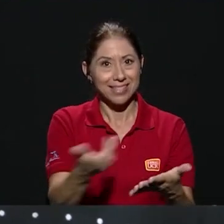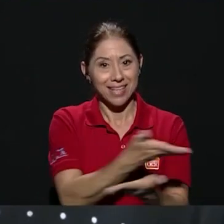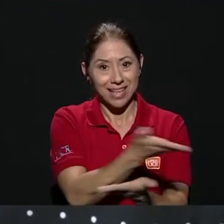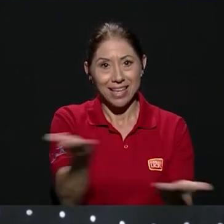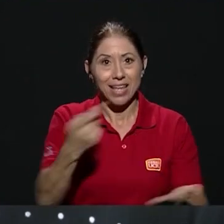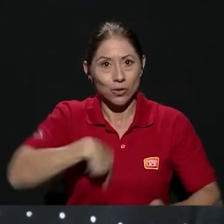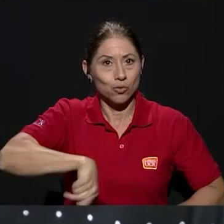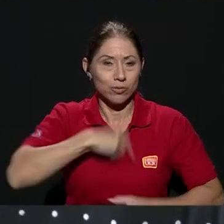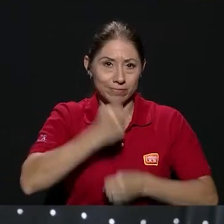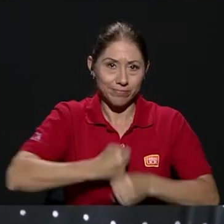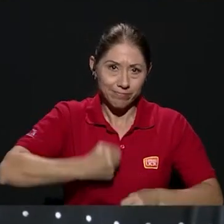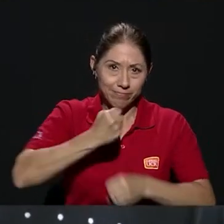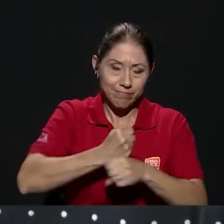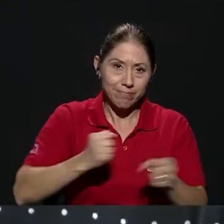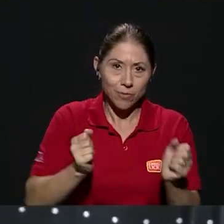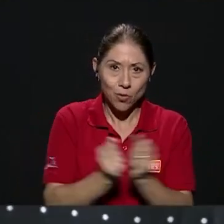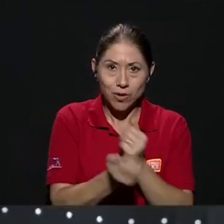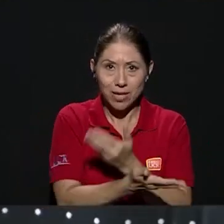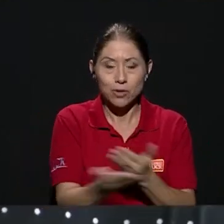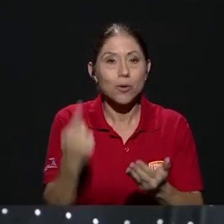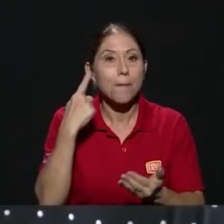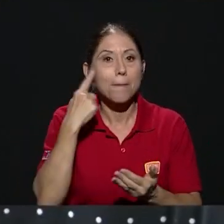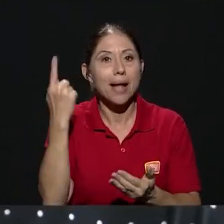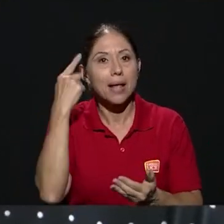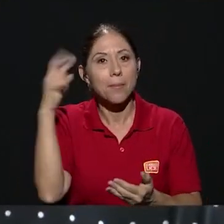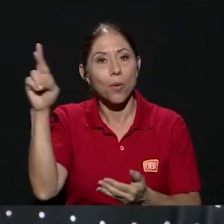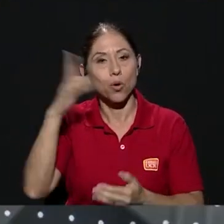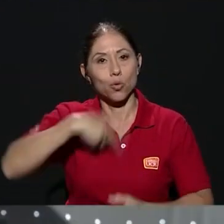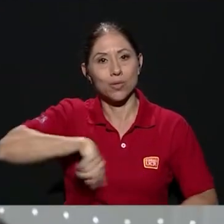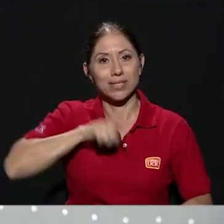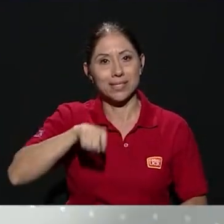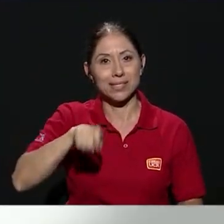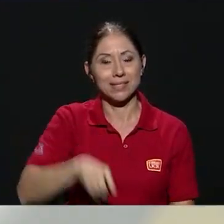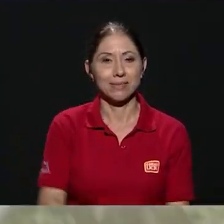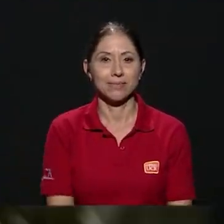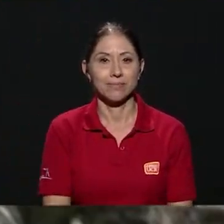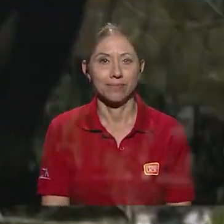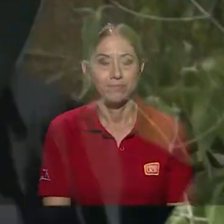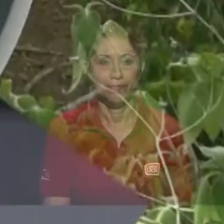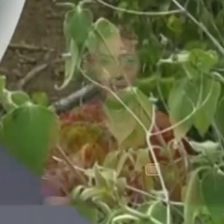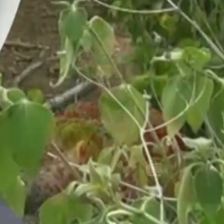territorios que estamos trabajando en conjuntos para y por las necesidades de nosotros.